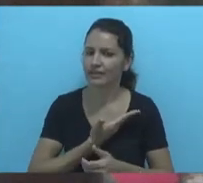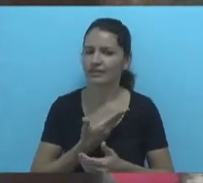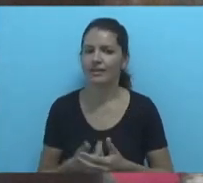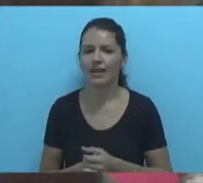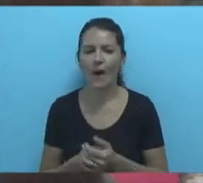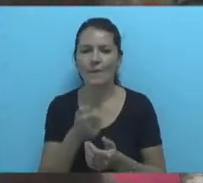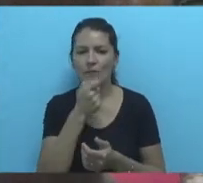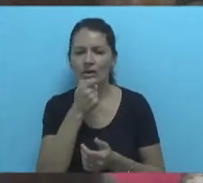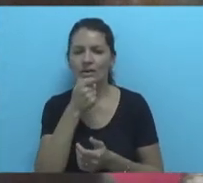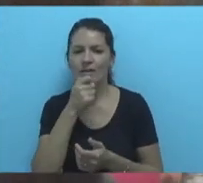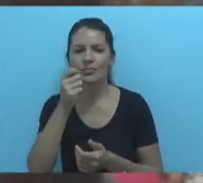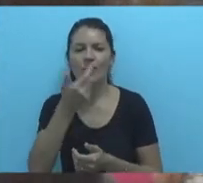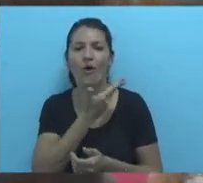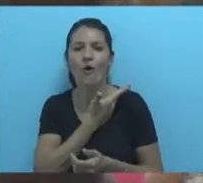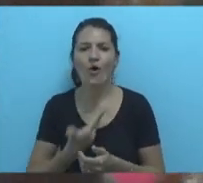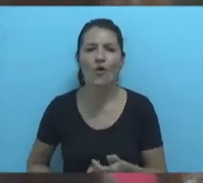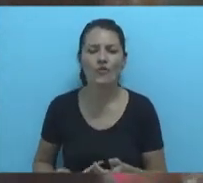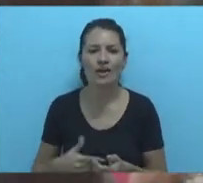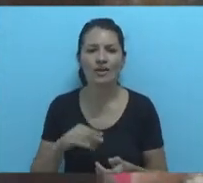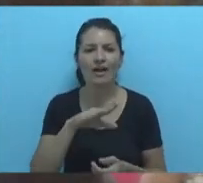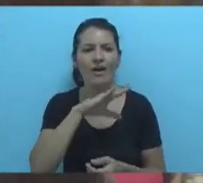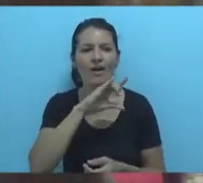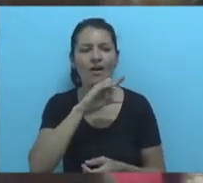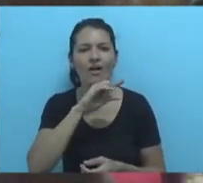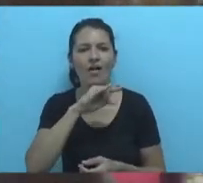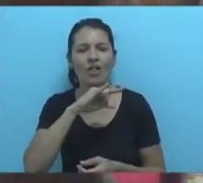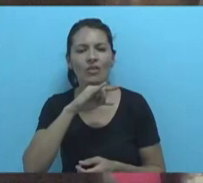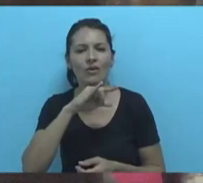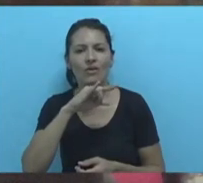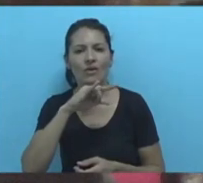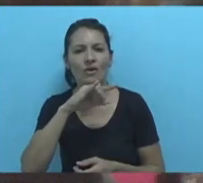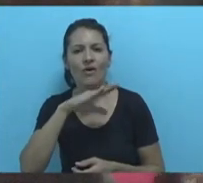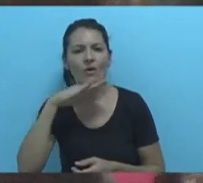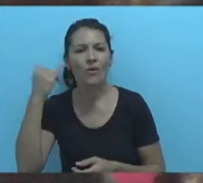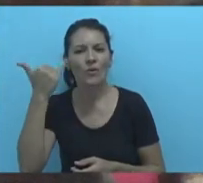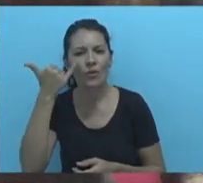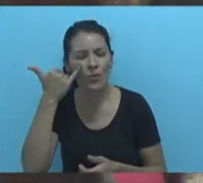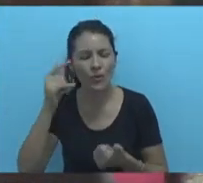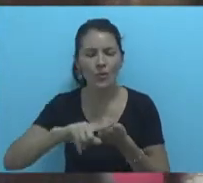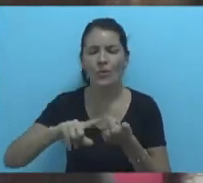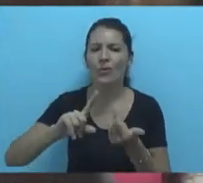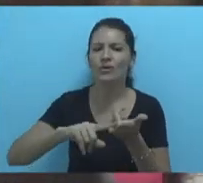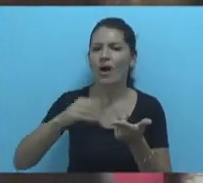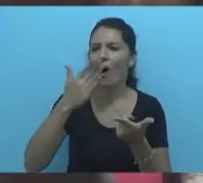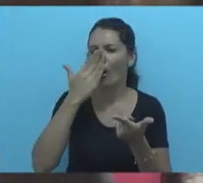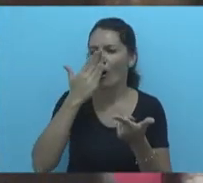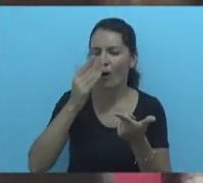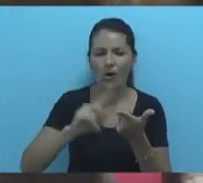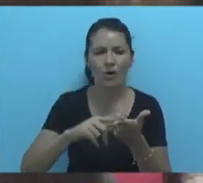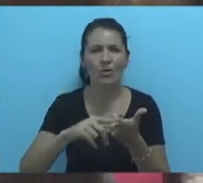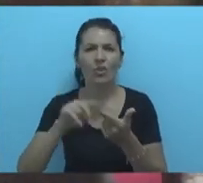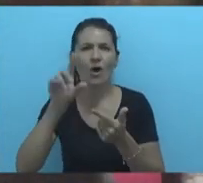Jujuy, el contador Morales, o el gobernador de Córdoba, el gobernador Schiaretti, que sin